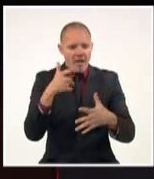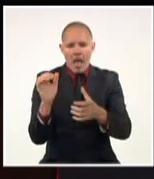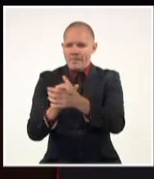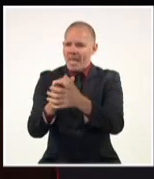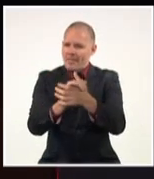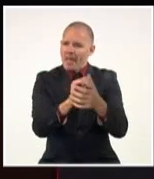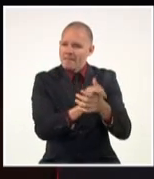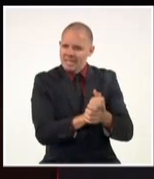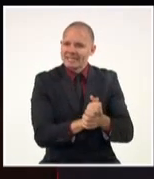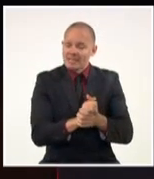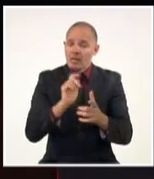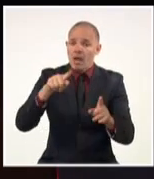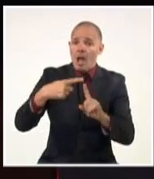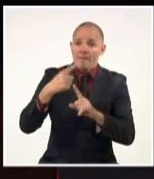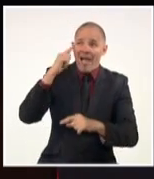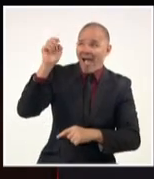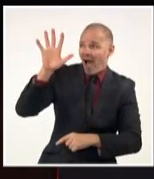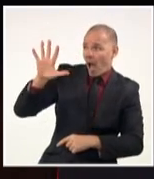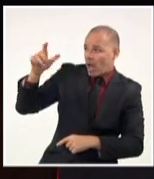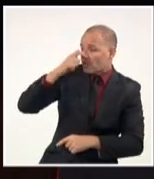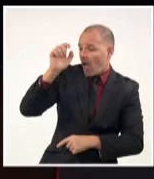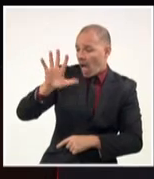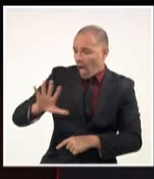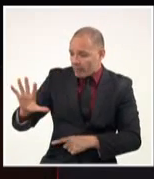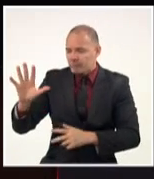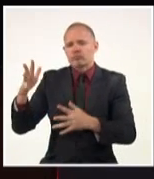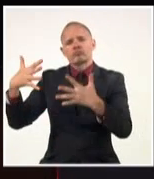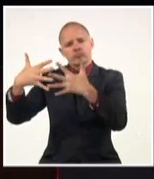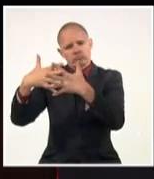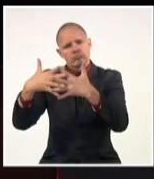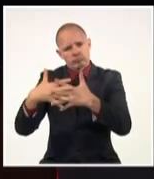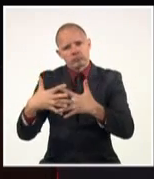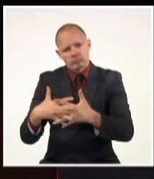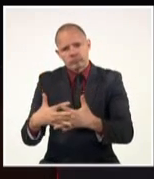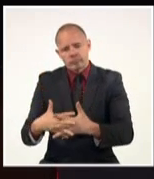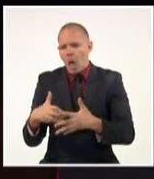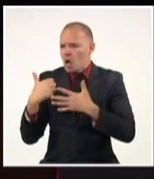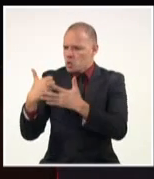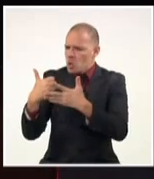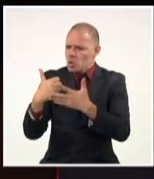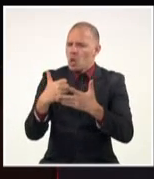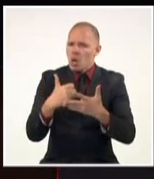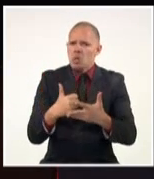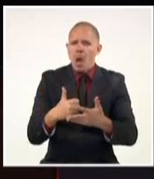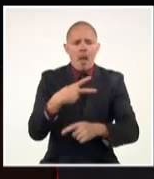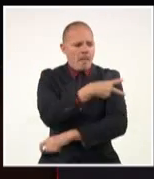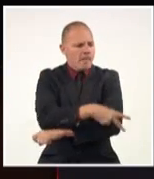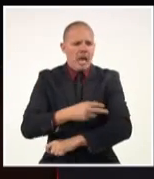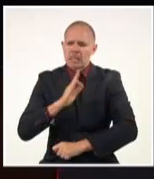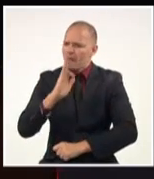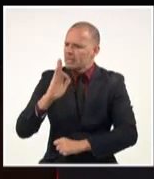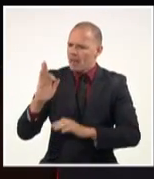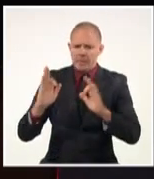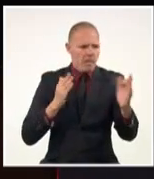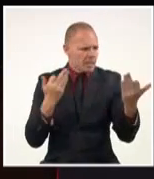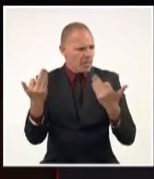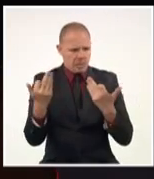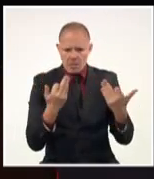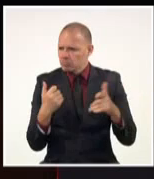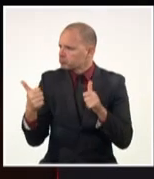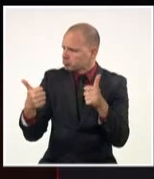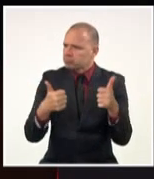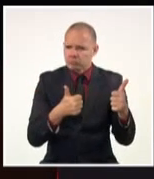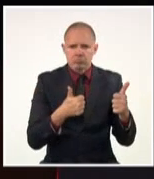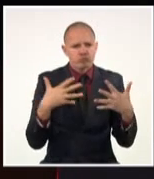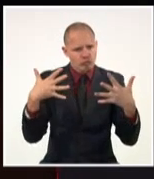los pueblos de Asia y de cooperación con todos los países que respetan nuestra soberanía nacional. En